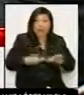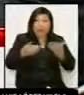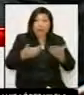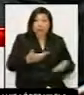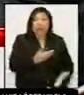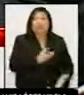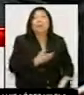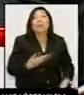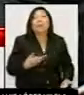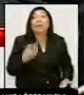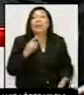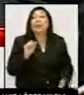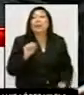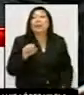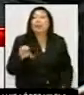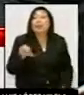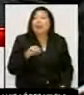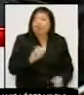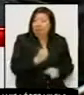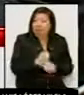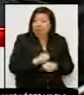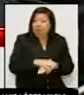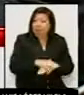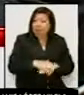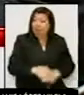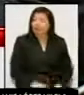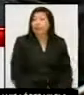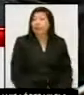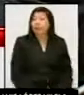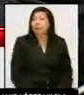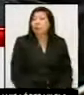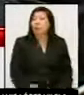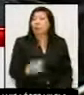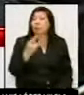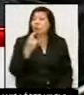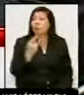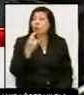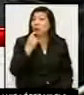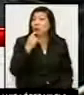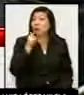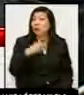la República para solicitar una mesa de trabajo que se declare en emergencia